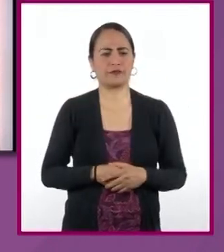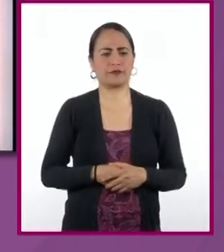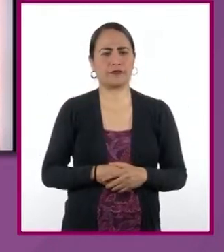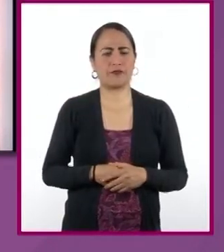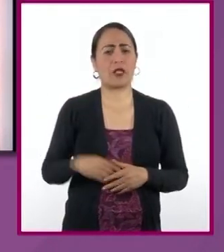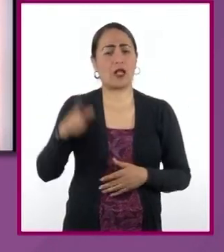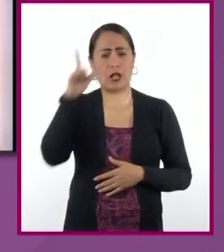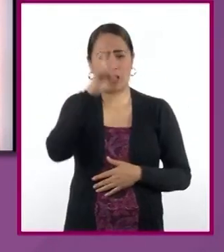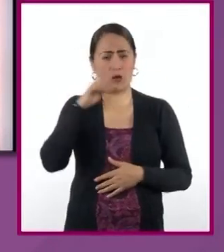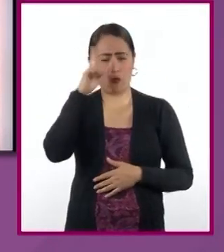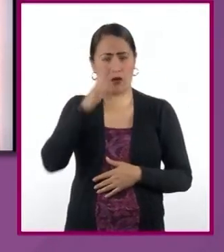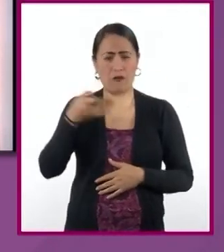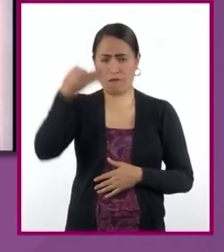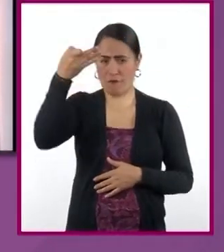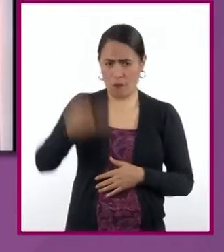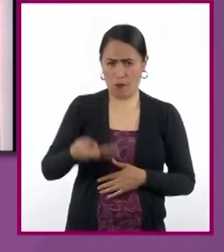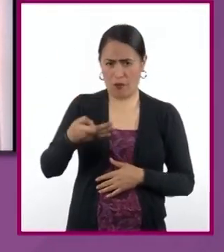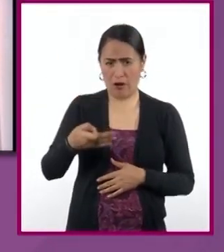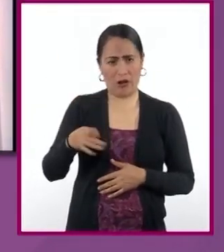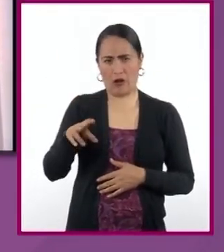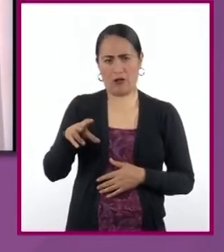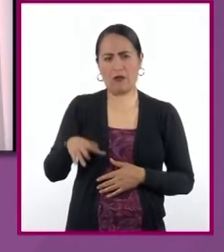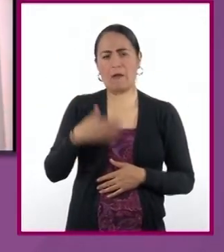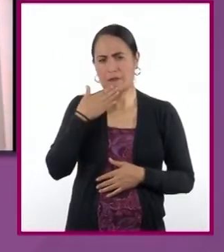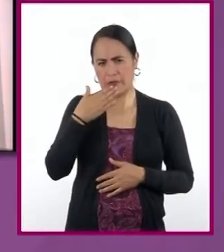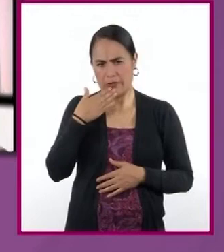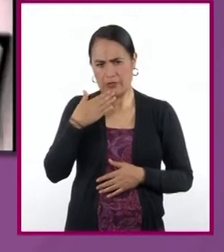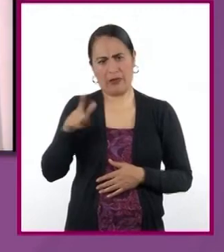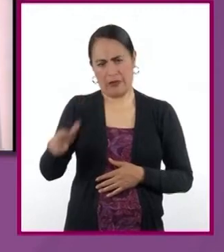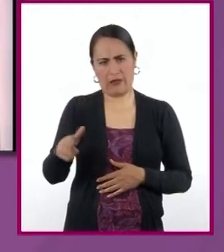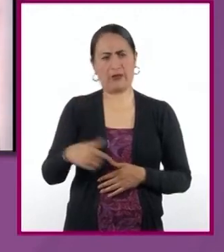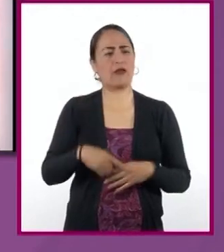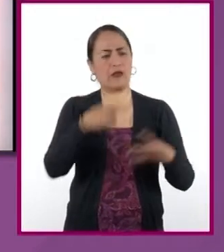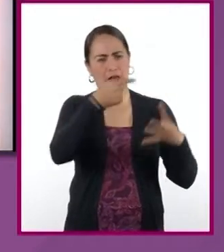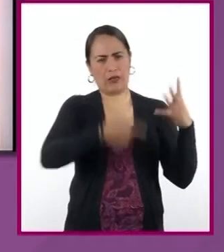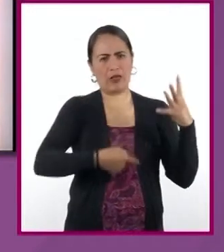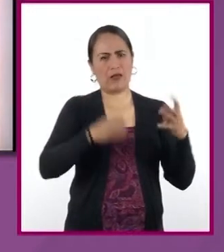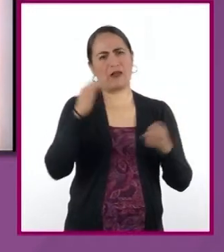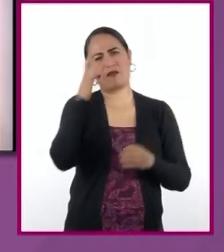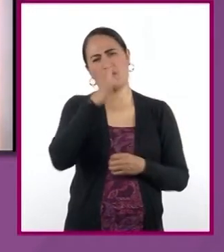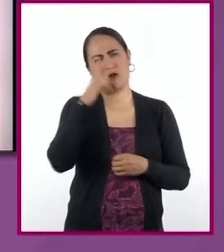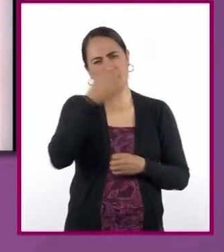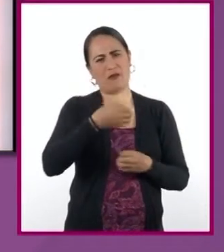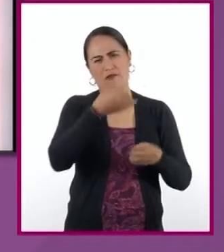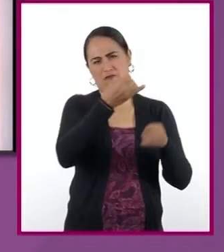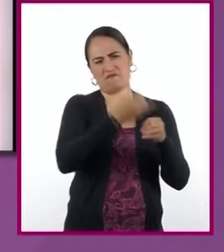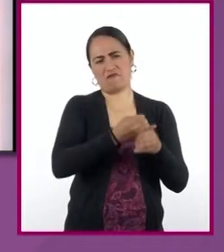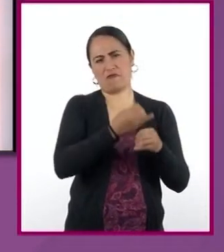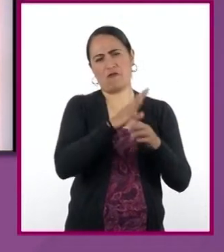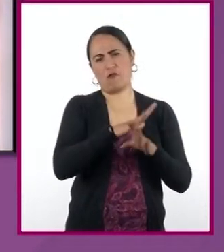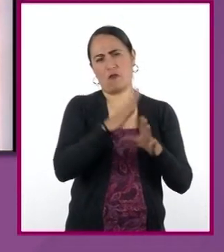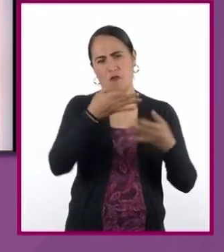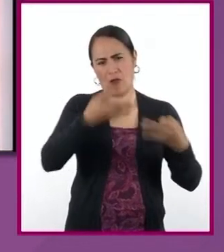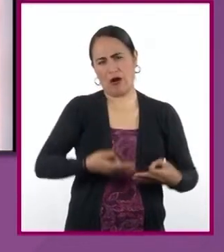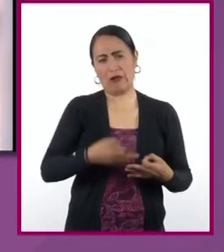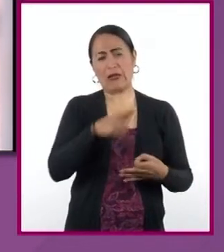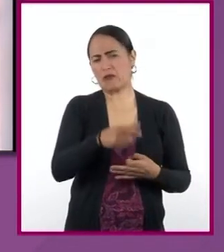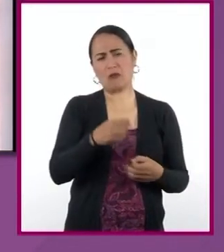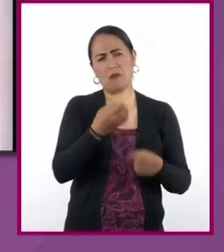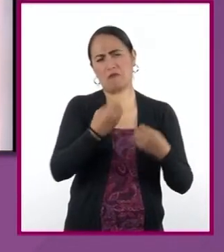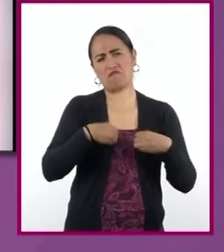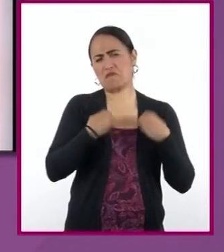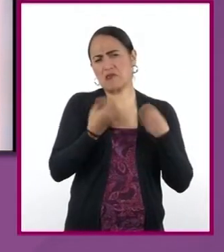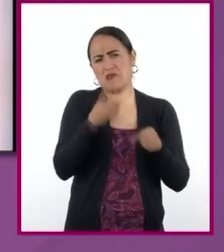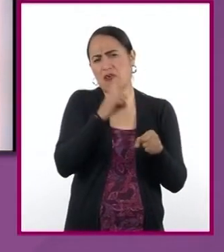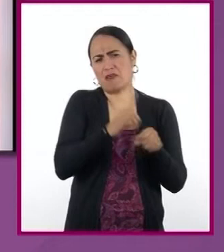lenguaje formal se permite en el informal, que es el que usamos en la comunicación cotidiana. Aquí se valen